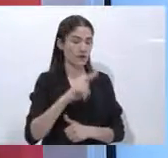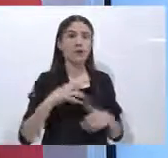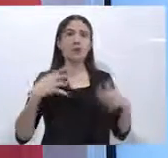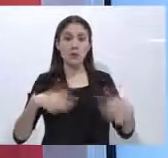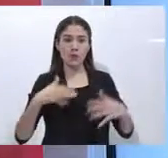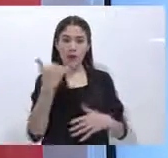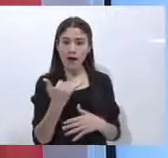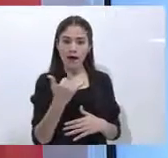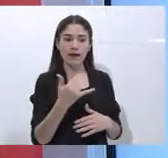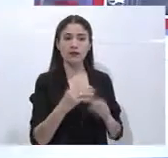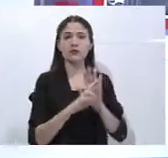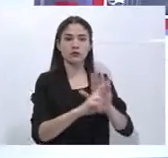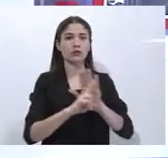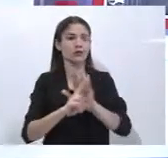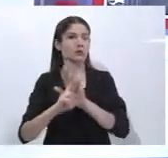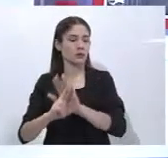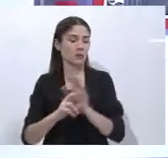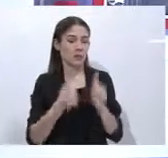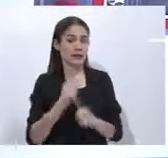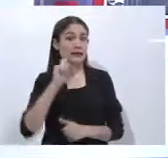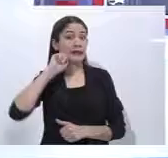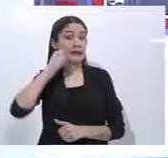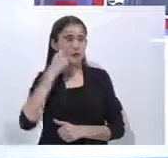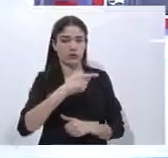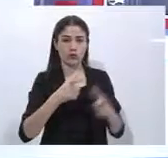la cadena que es la comercialización